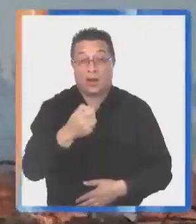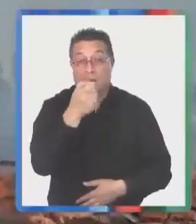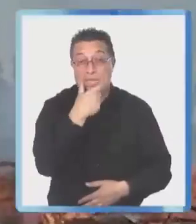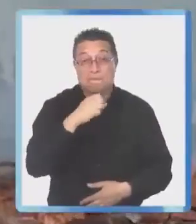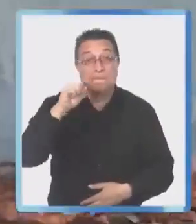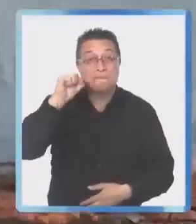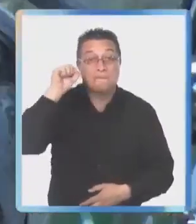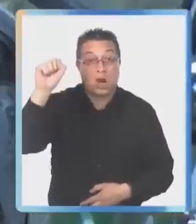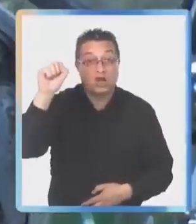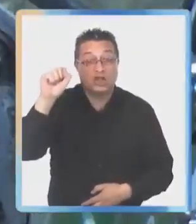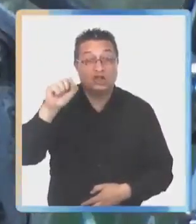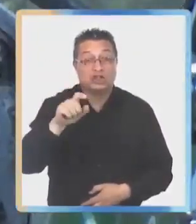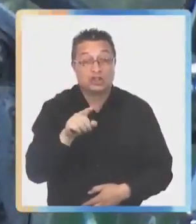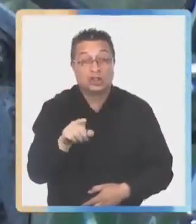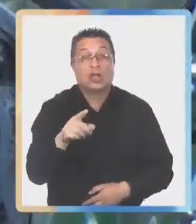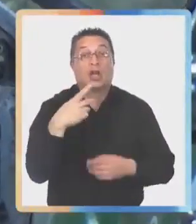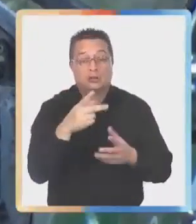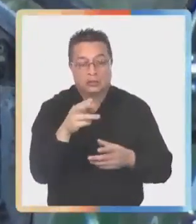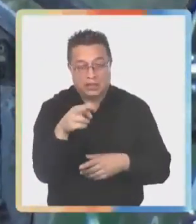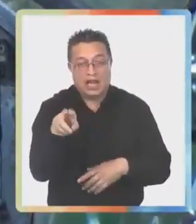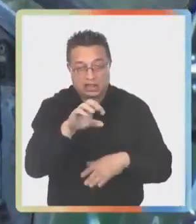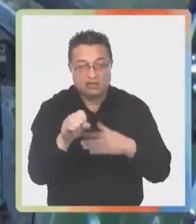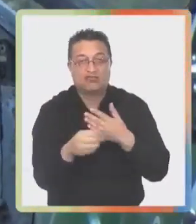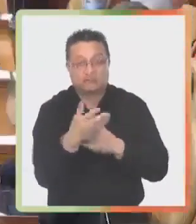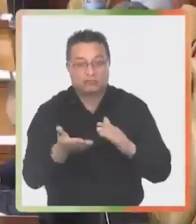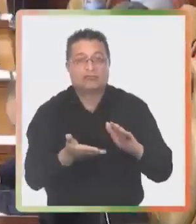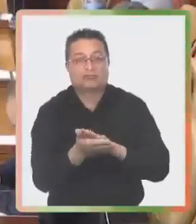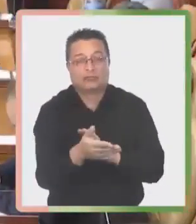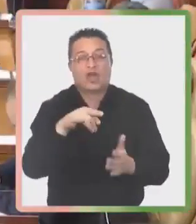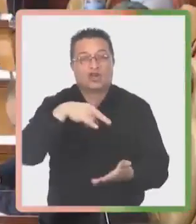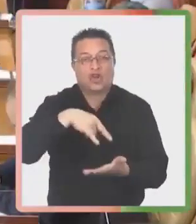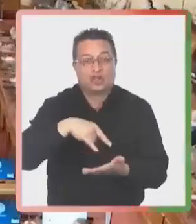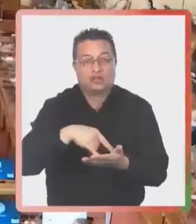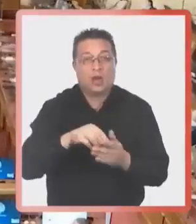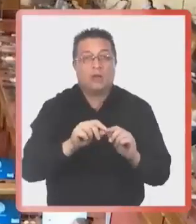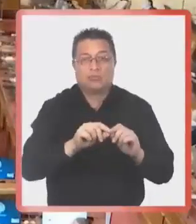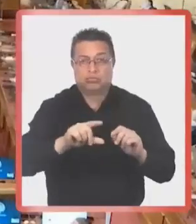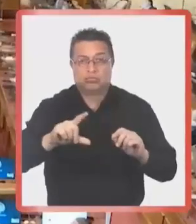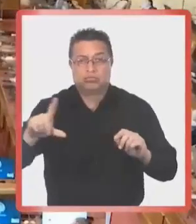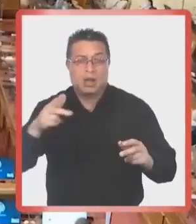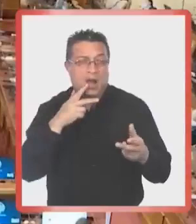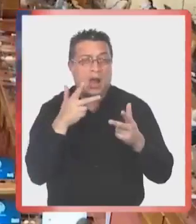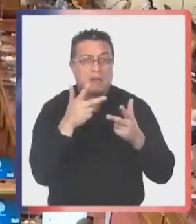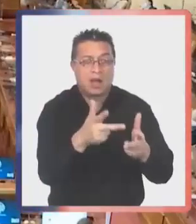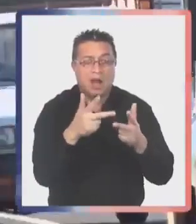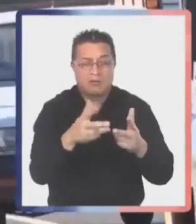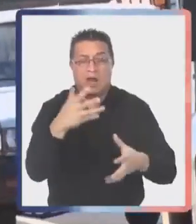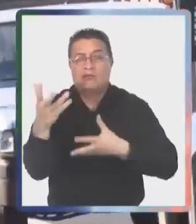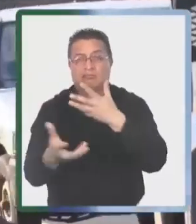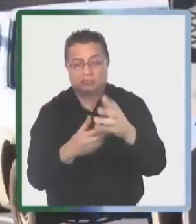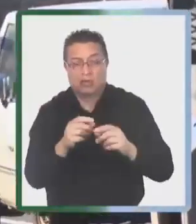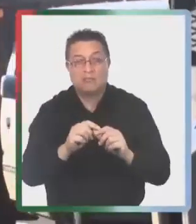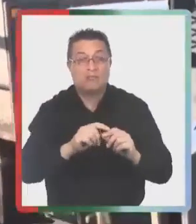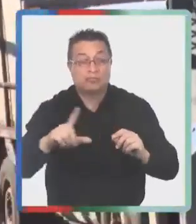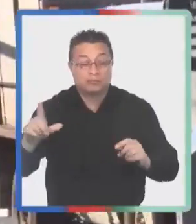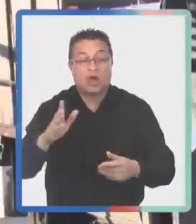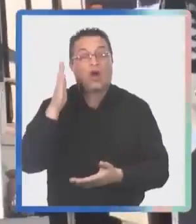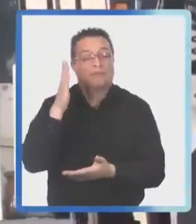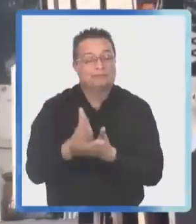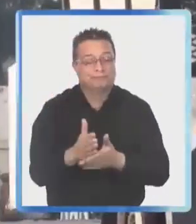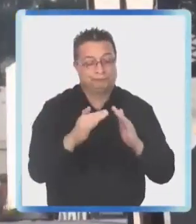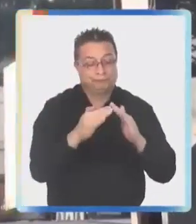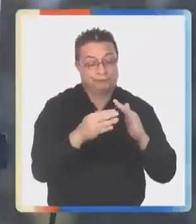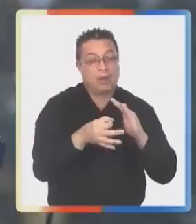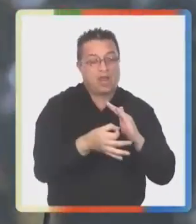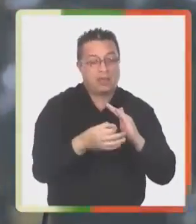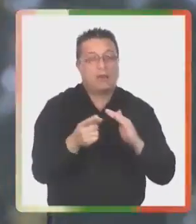gobierno del presidente Gabriel Boric no pidió su renovación al Congreso, pero el incremento de ataques armados y atentados incendiarios obligó